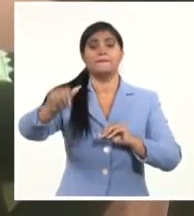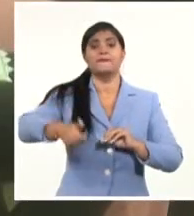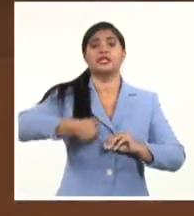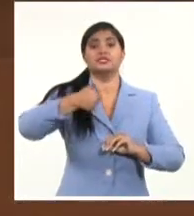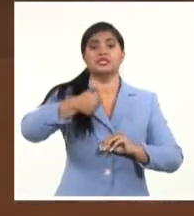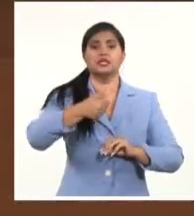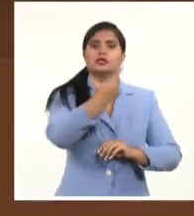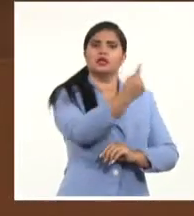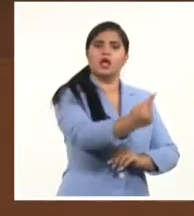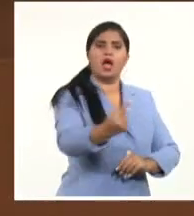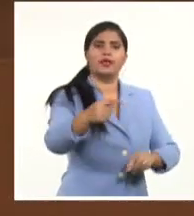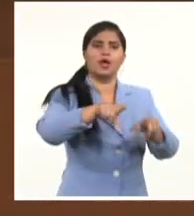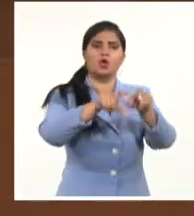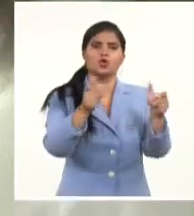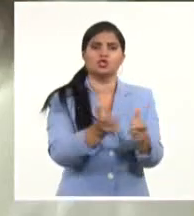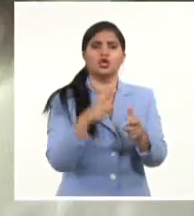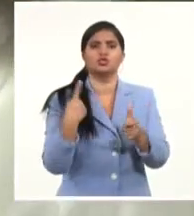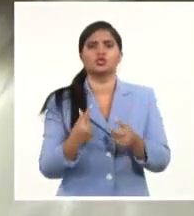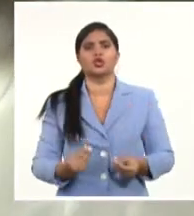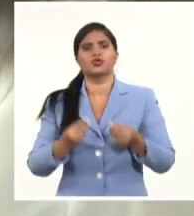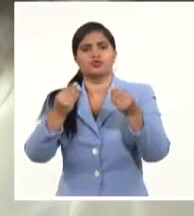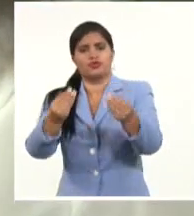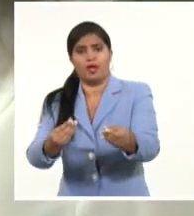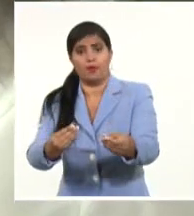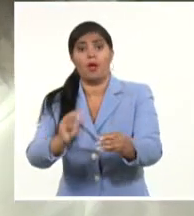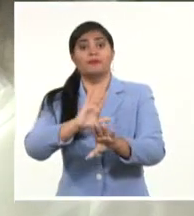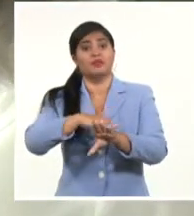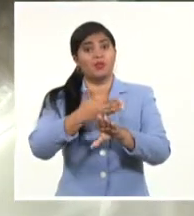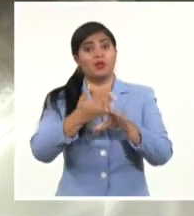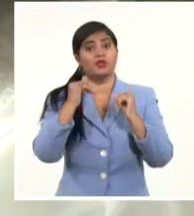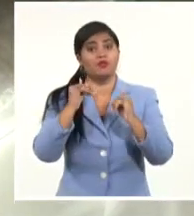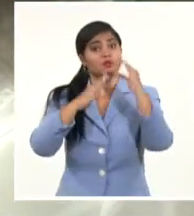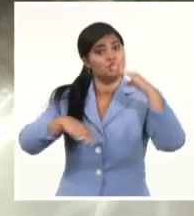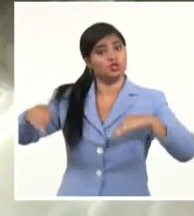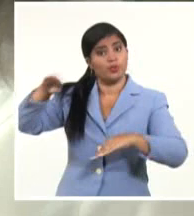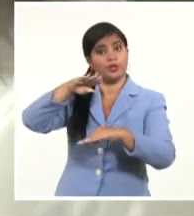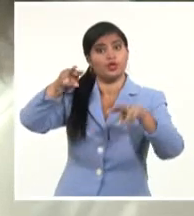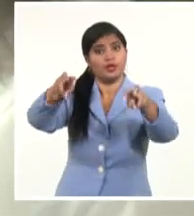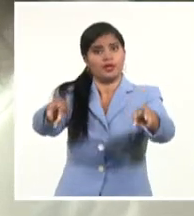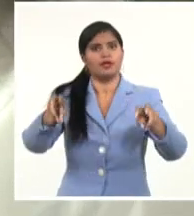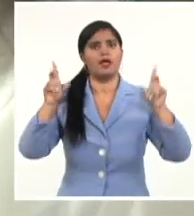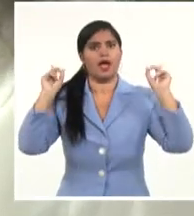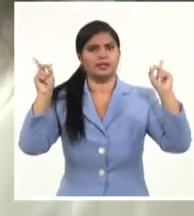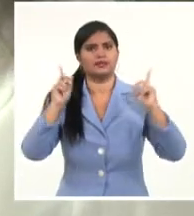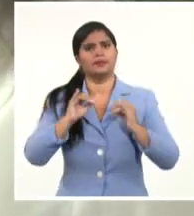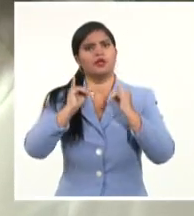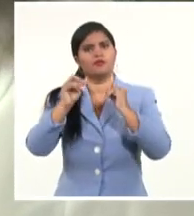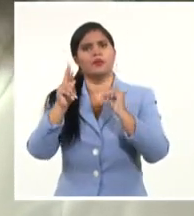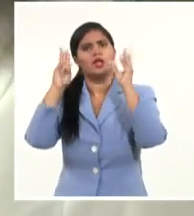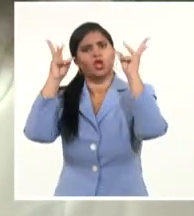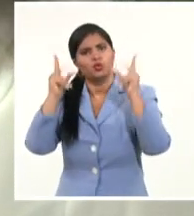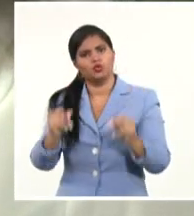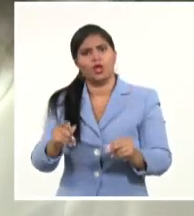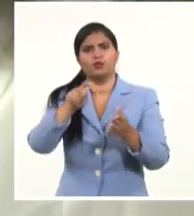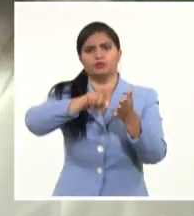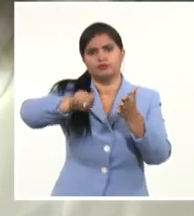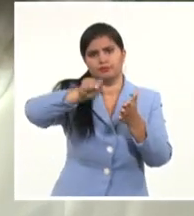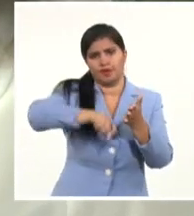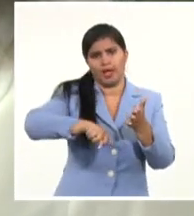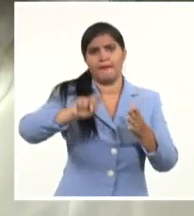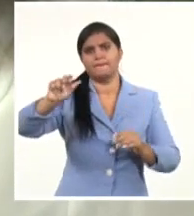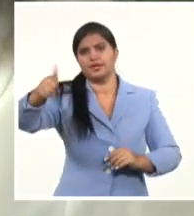cada consejo para que dé a conocer a la asamblea el resultado de la votación para presidente y para vicepresidente de cada